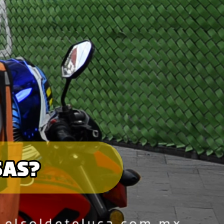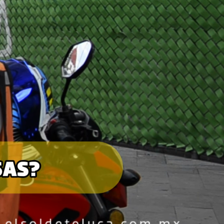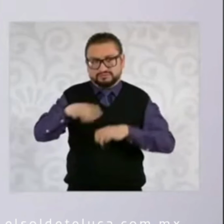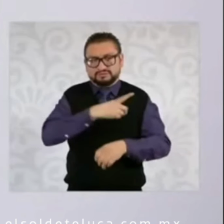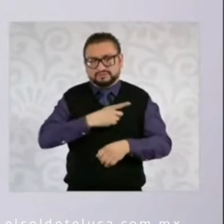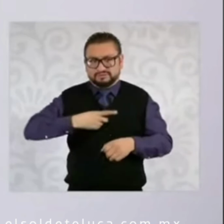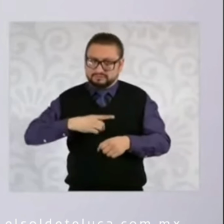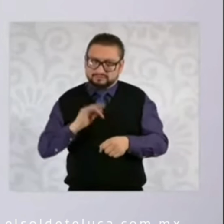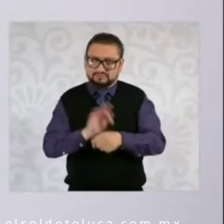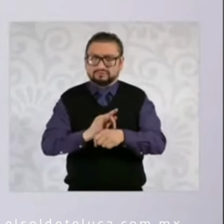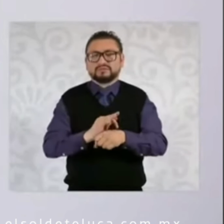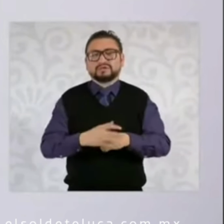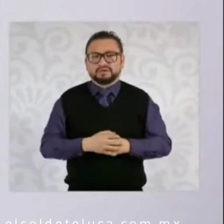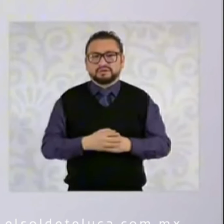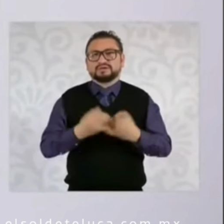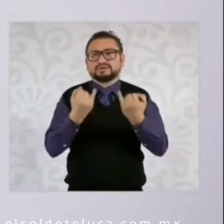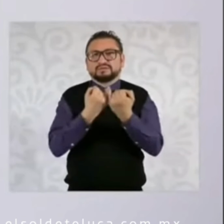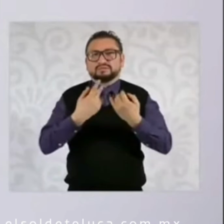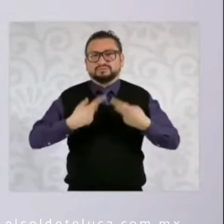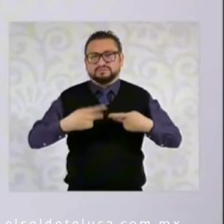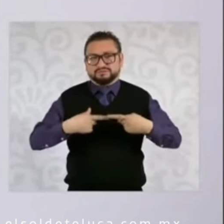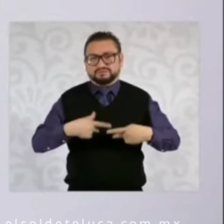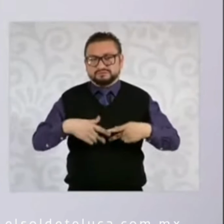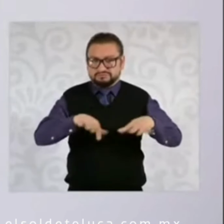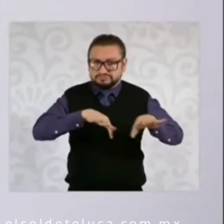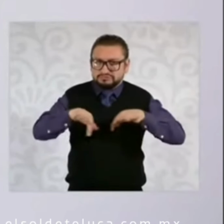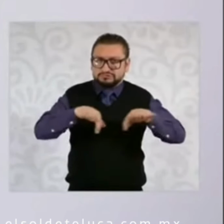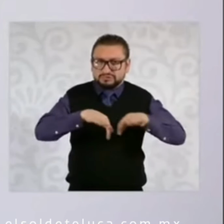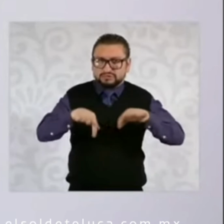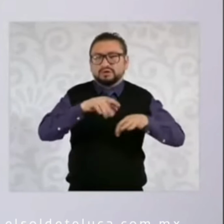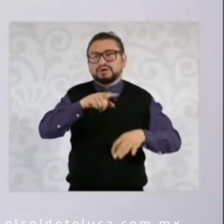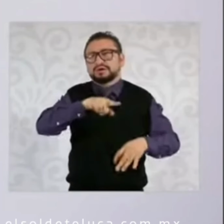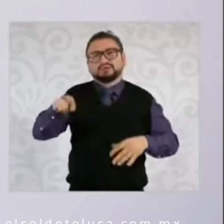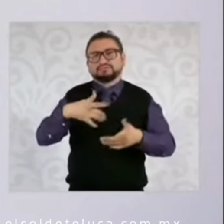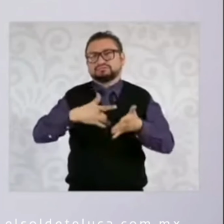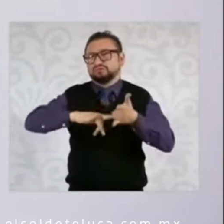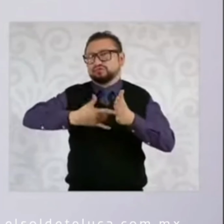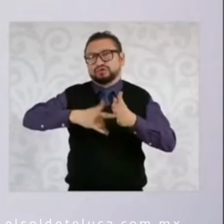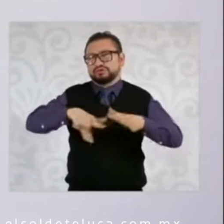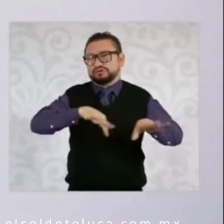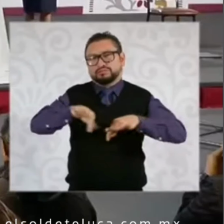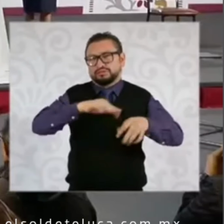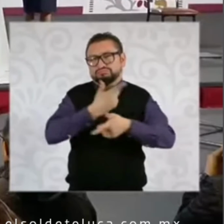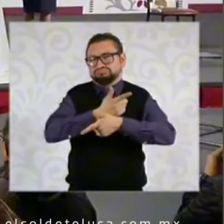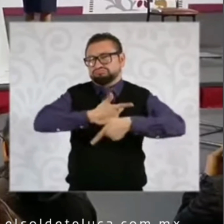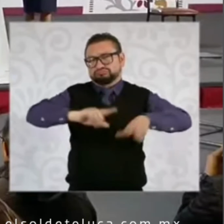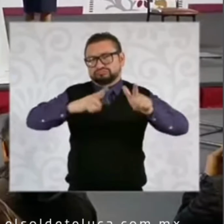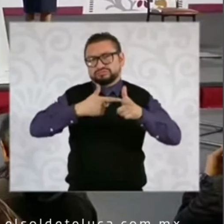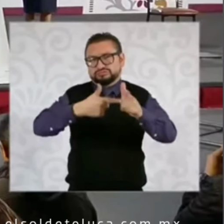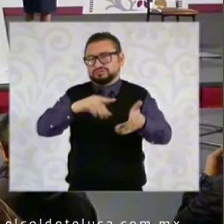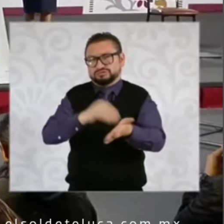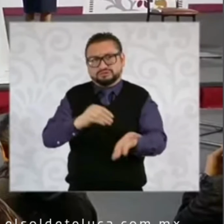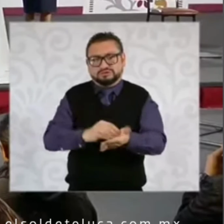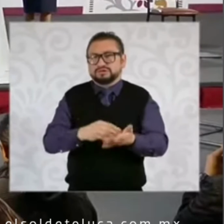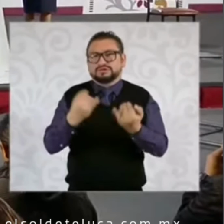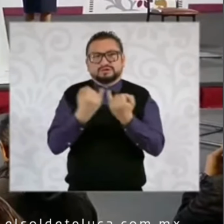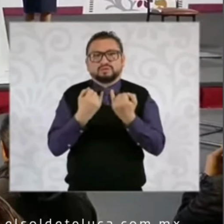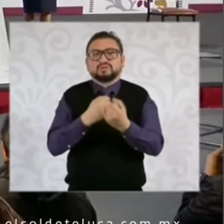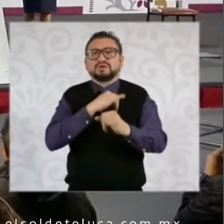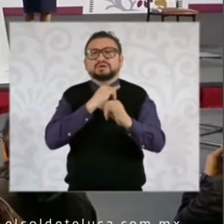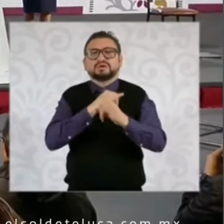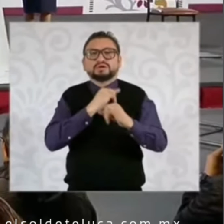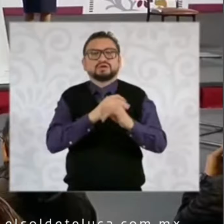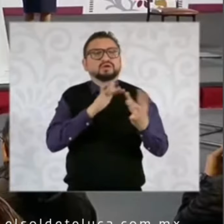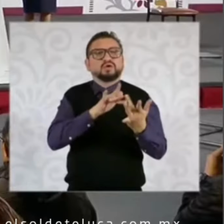esas personas. Las personas trabajadoras seguirán escogiendo sus horarios de trabajo, así como la o las plataformas en las